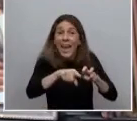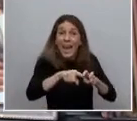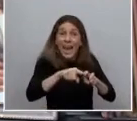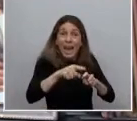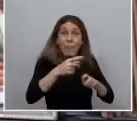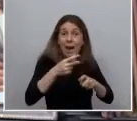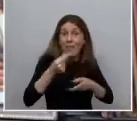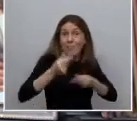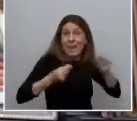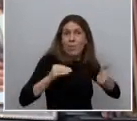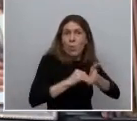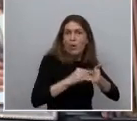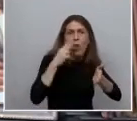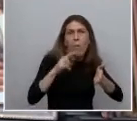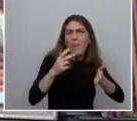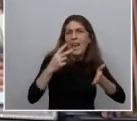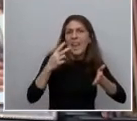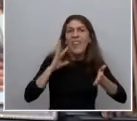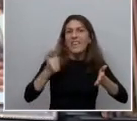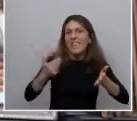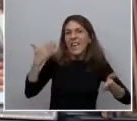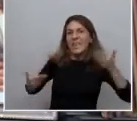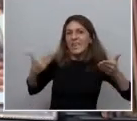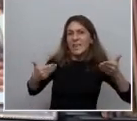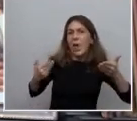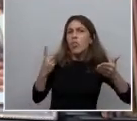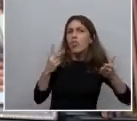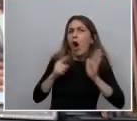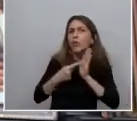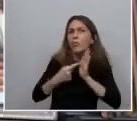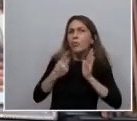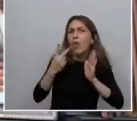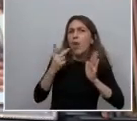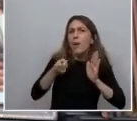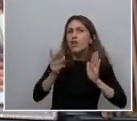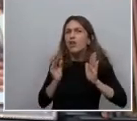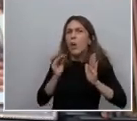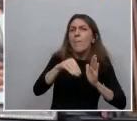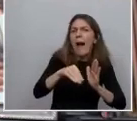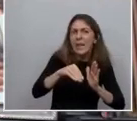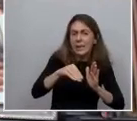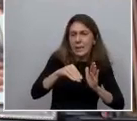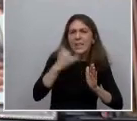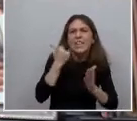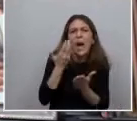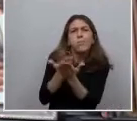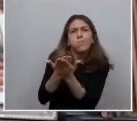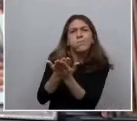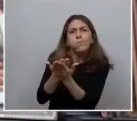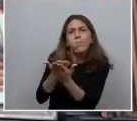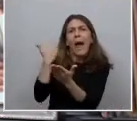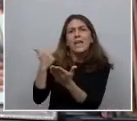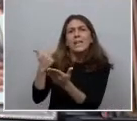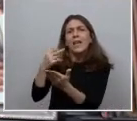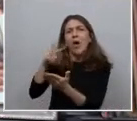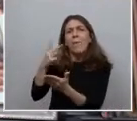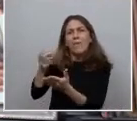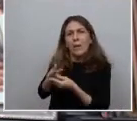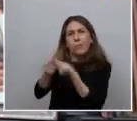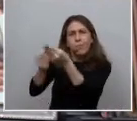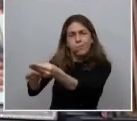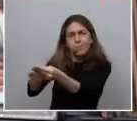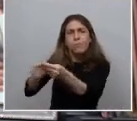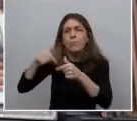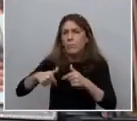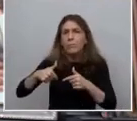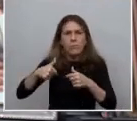la de 2016. Son 2 puntos porcentuales adicionales a la ya presentada en 2020. Estos son